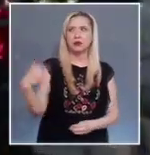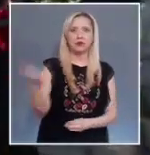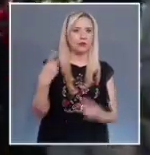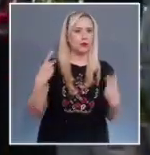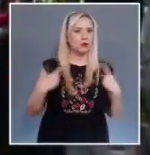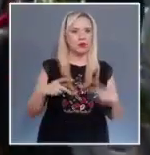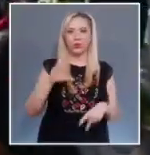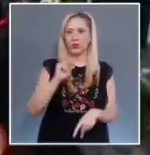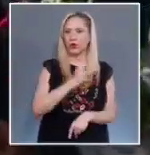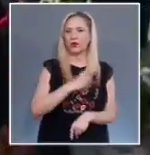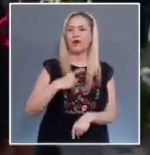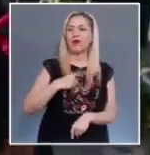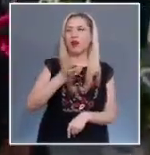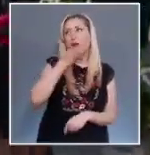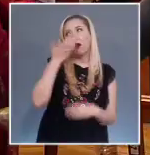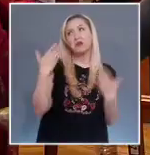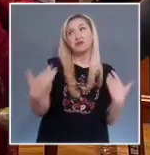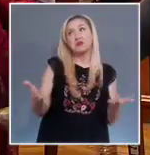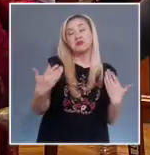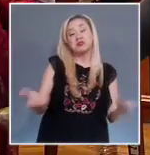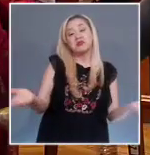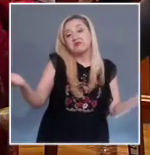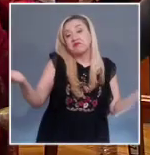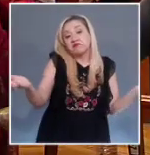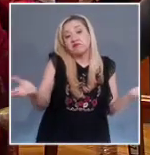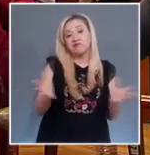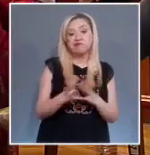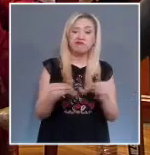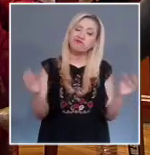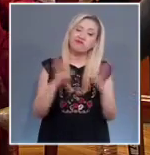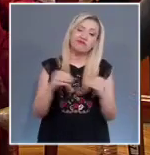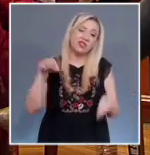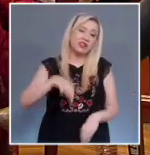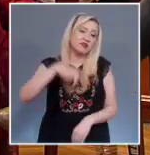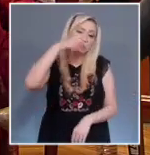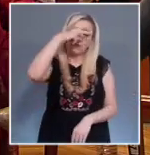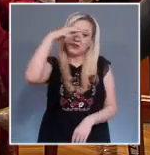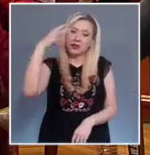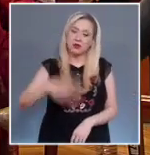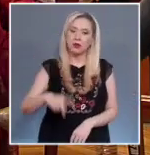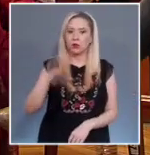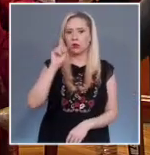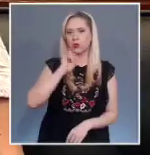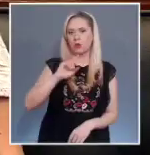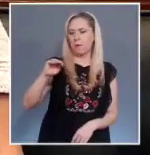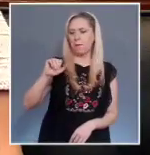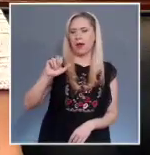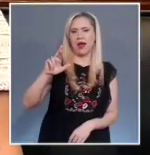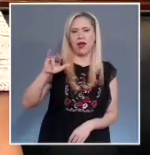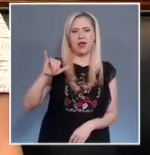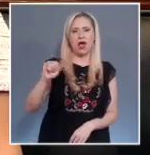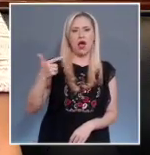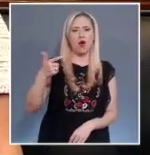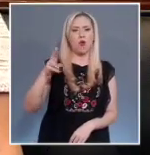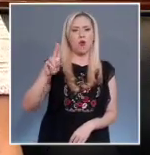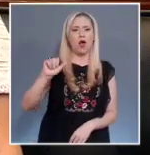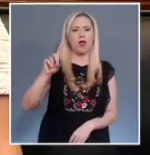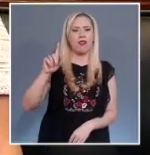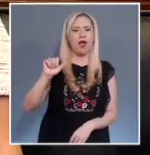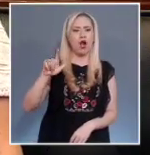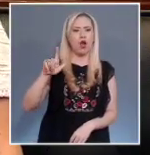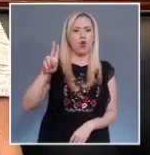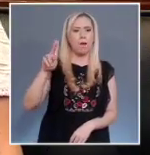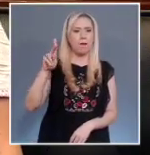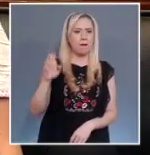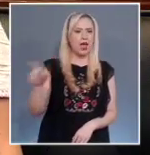la violencia que se vive en México. Ese fue el llamado de María Guadalupe Fernández Martínez, integrante de Fuerzas Unidas por